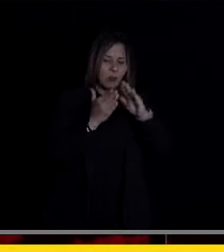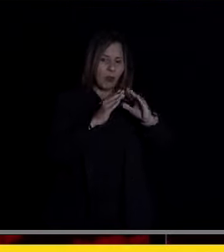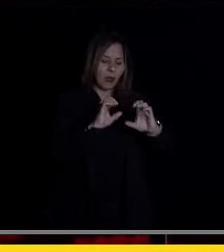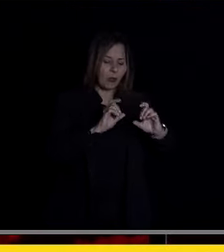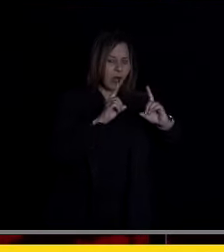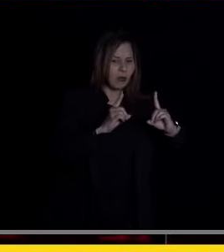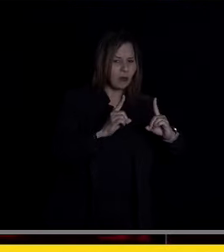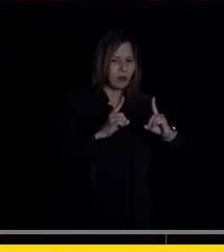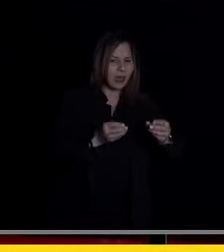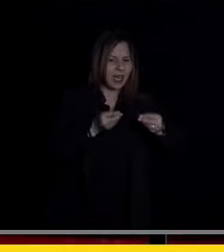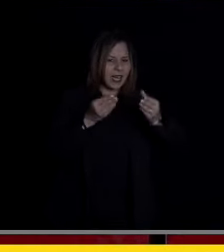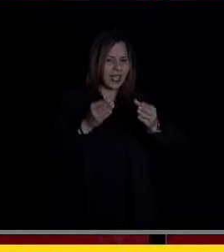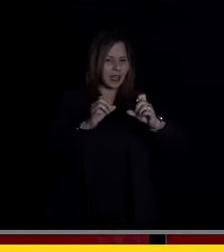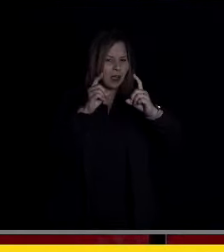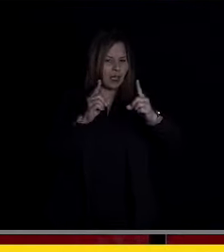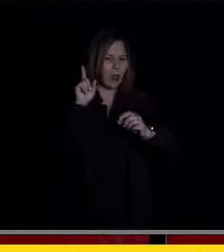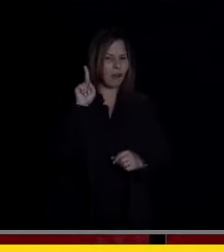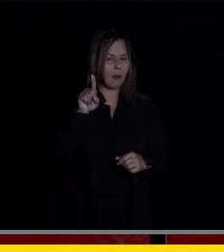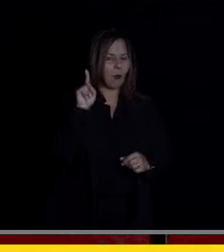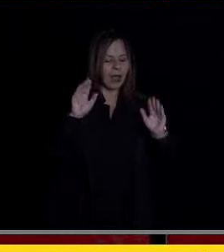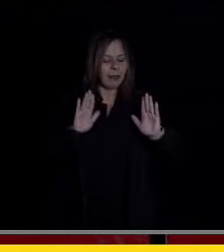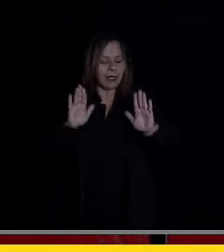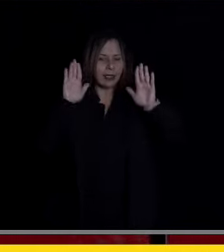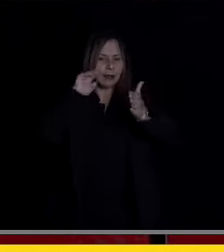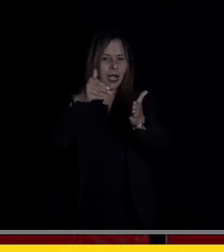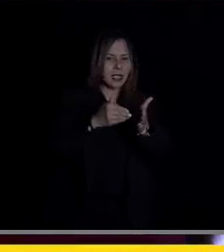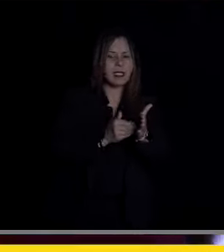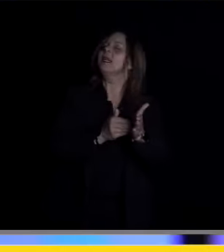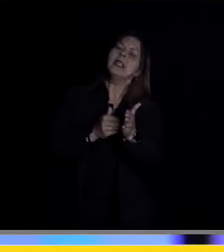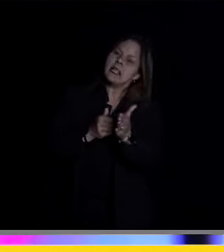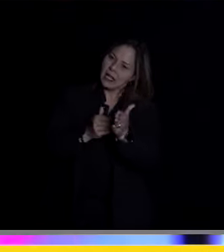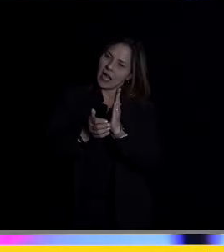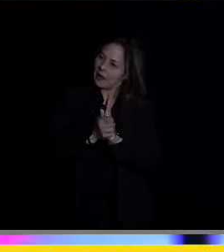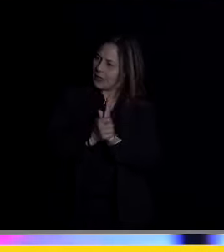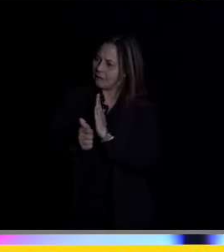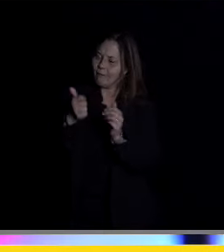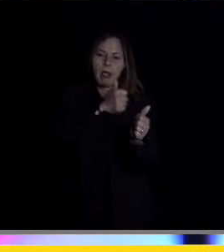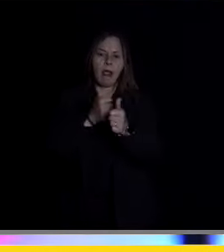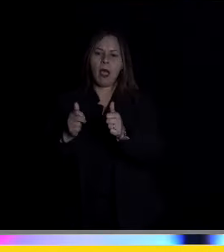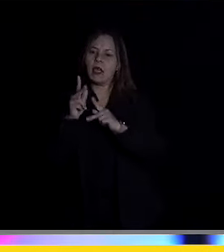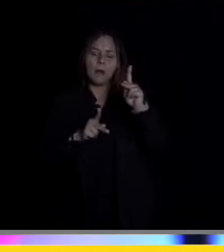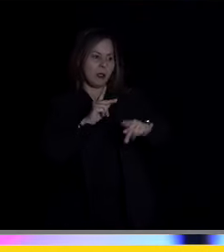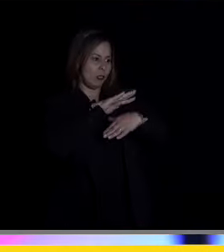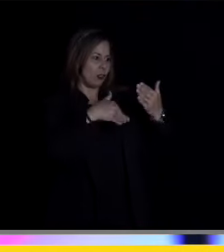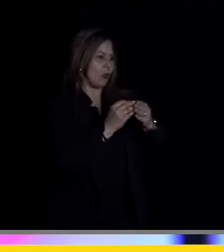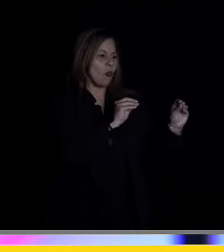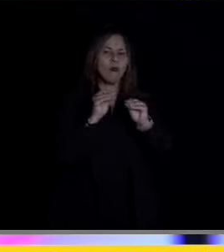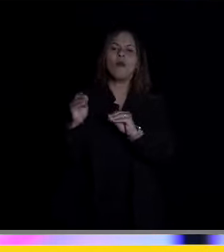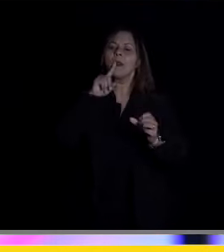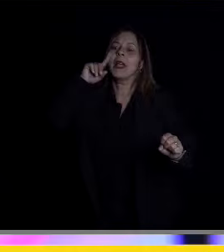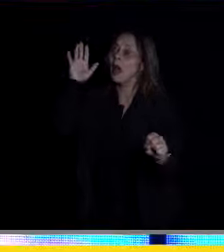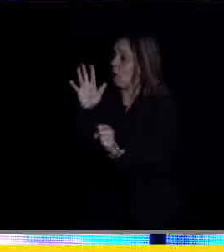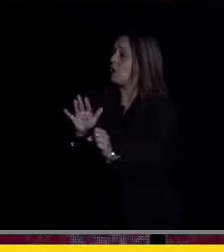que apuesta a la educación democrática de excelencia, centrada en los talentos y fortalezas de cada ser humano. Y a todos nos mueve el compromiso de